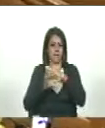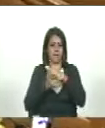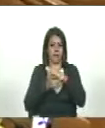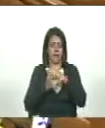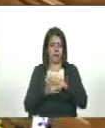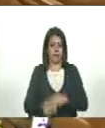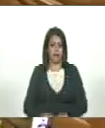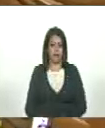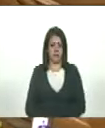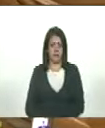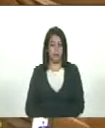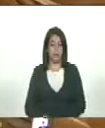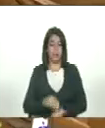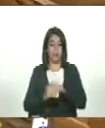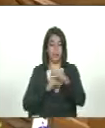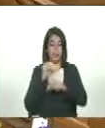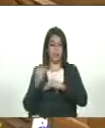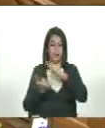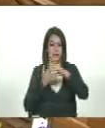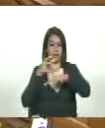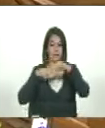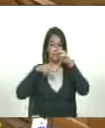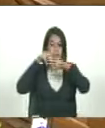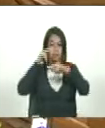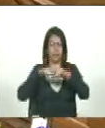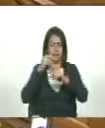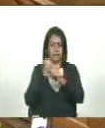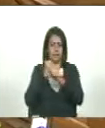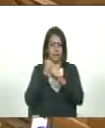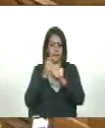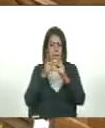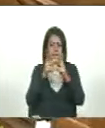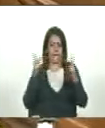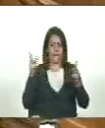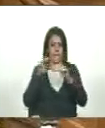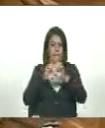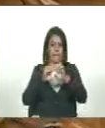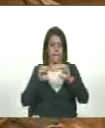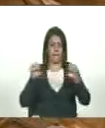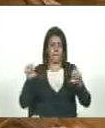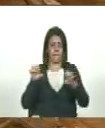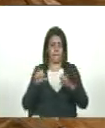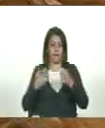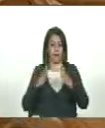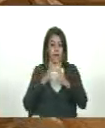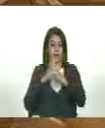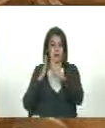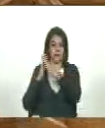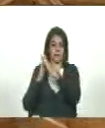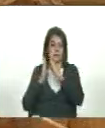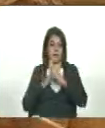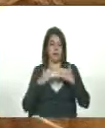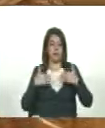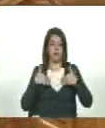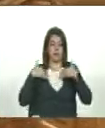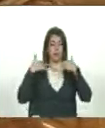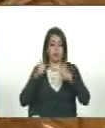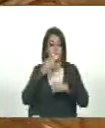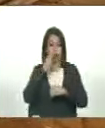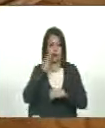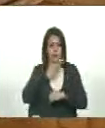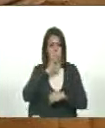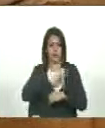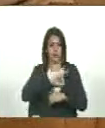tecnología, infraestructura y obras públicas, educación, vivienda, salud y